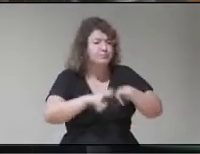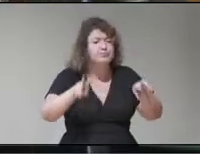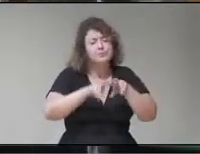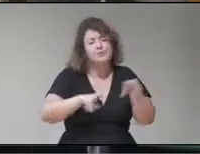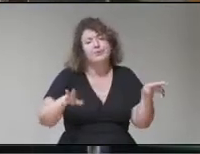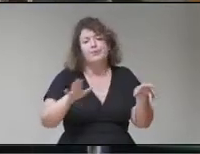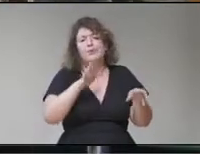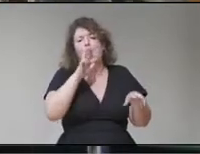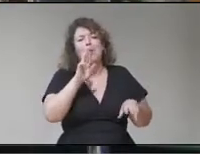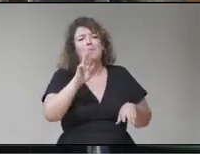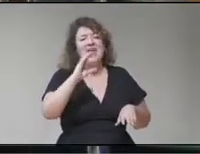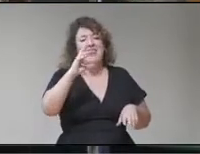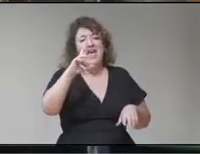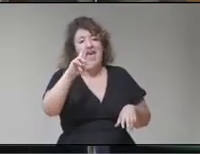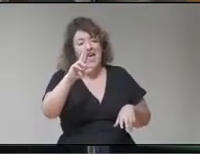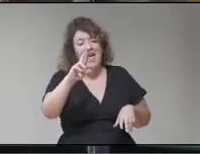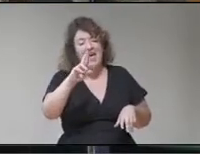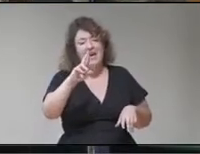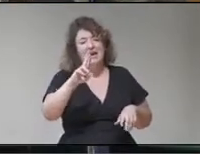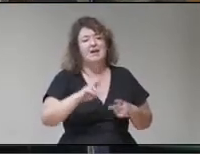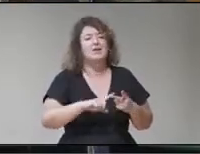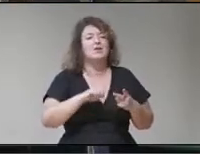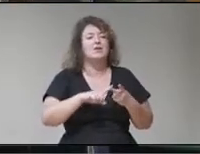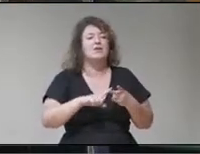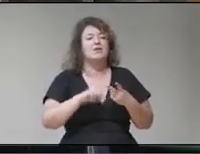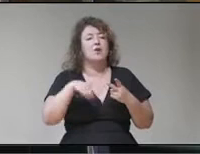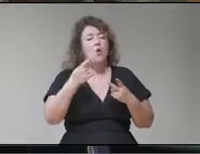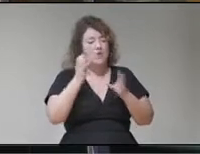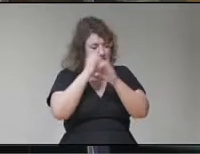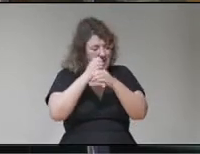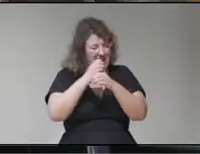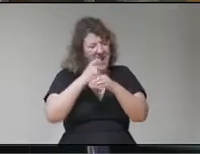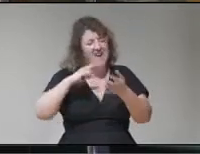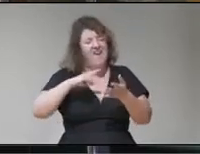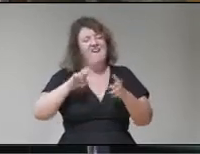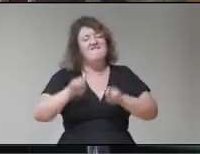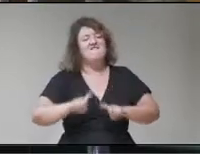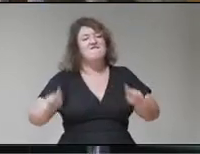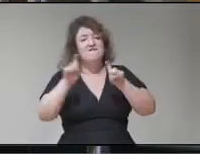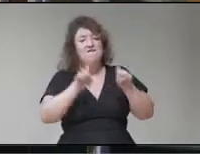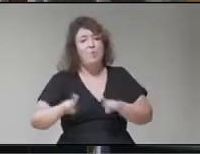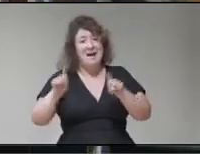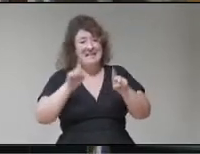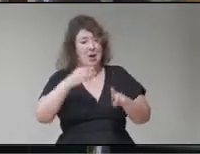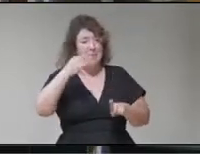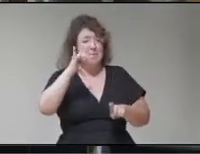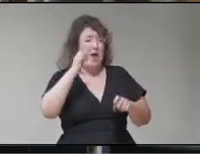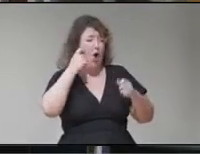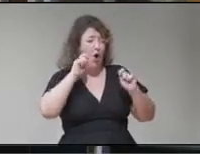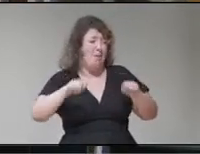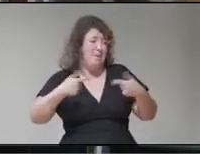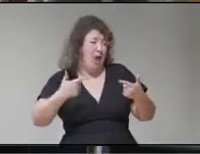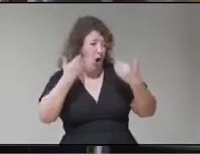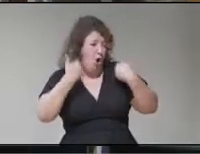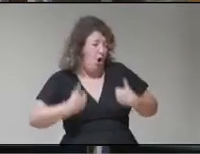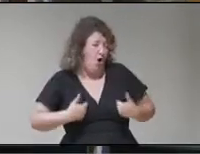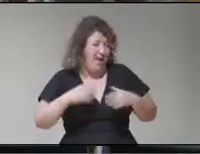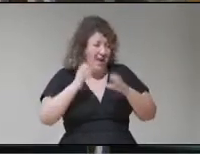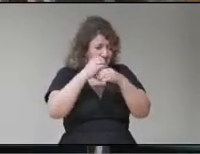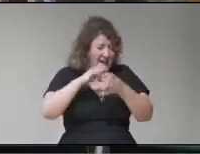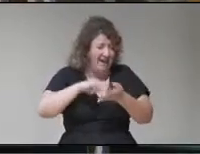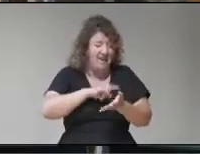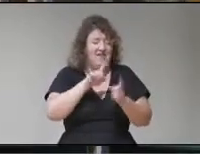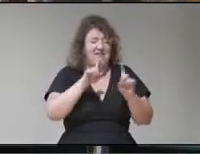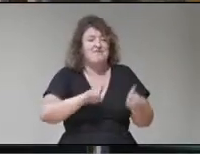pues PCR seguido de bioinformática. Y entonces resulta que los bioinformáticos encuentran lo que encuentran. Y